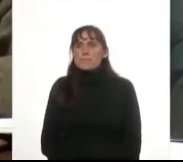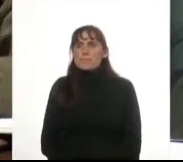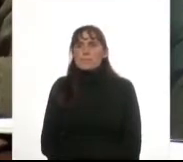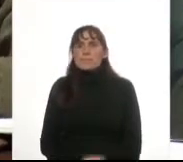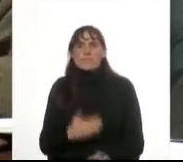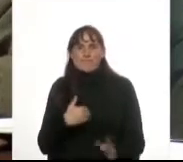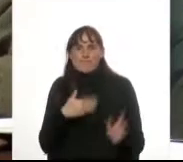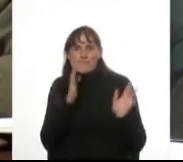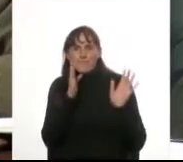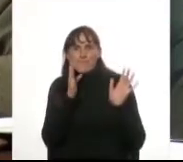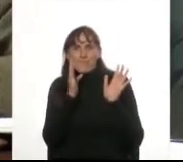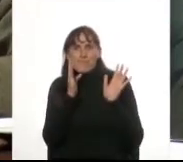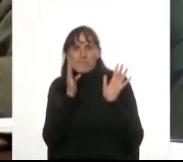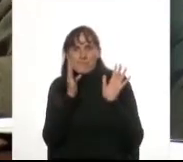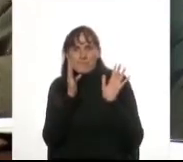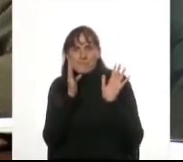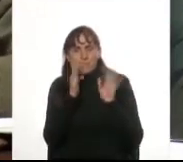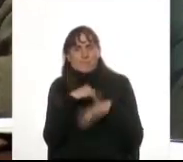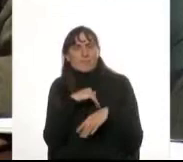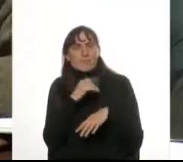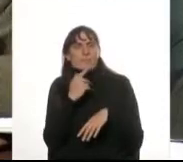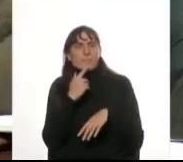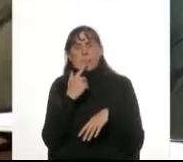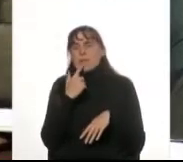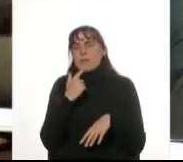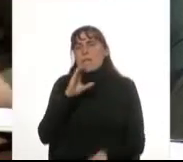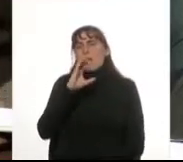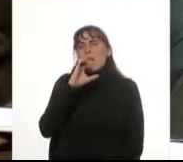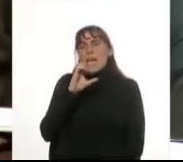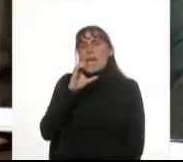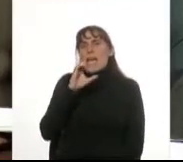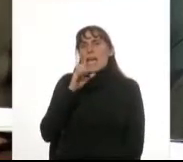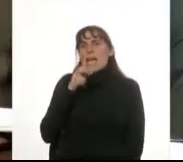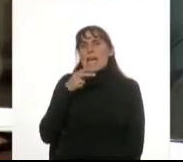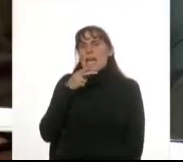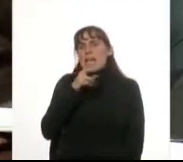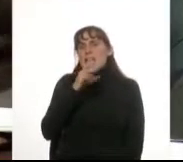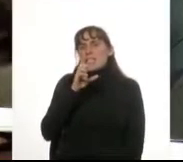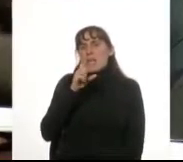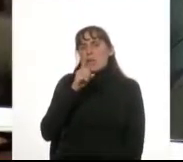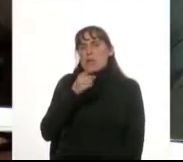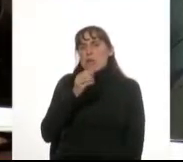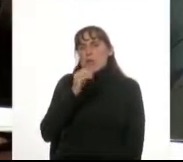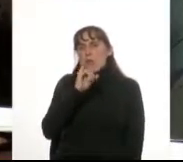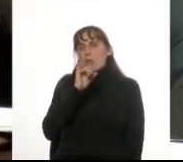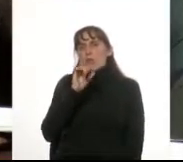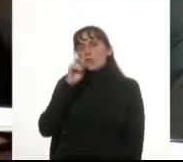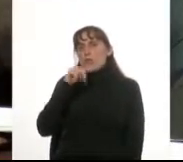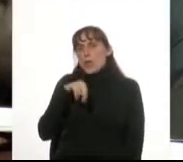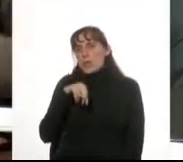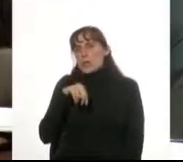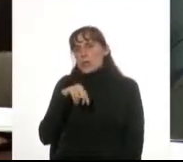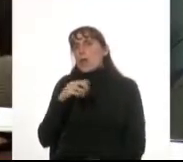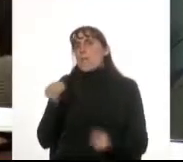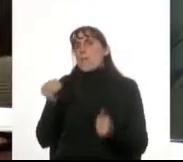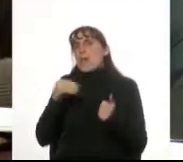Yo no puedo decir que porque Chegoyen decoró y algún otro